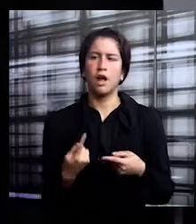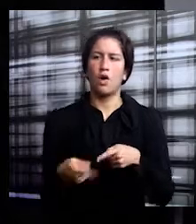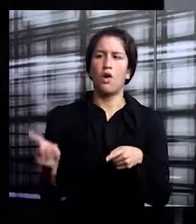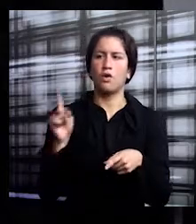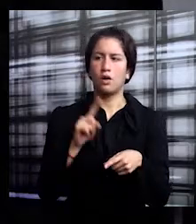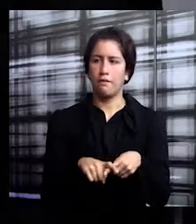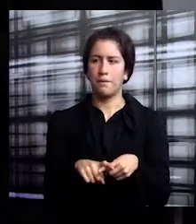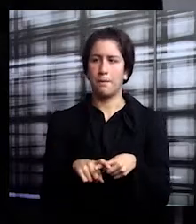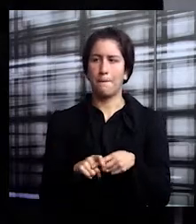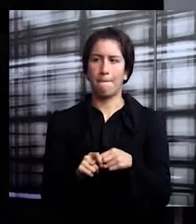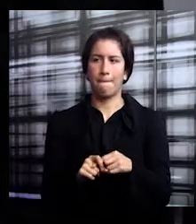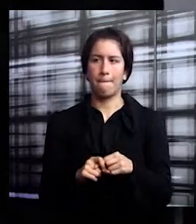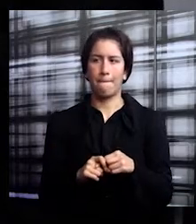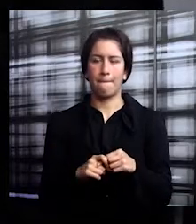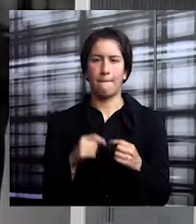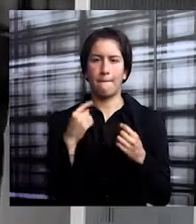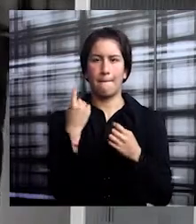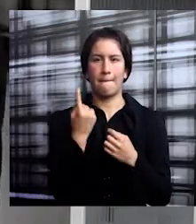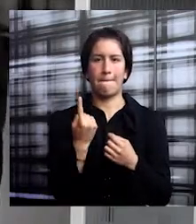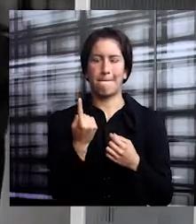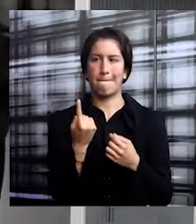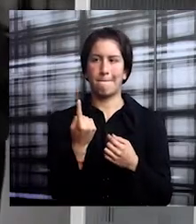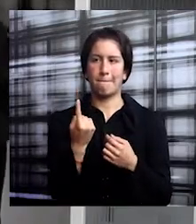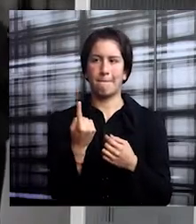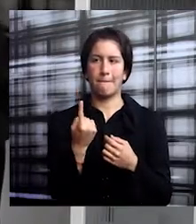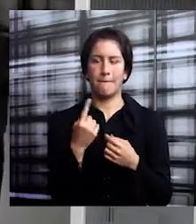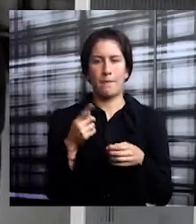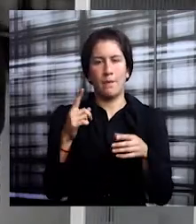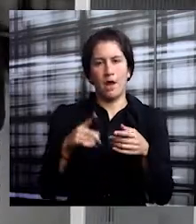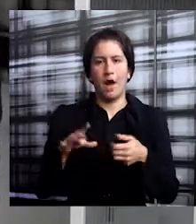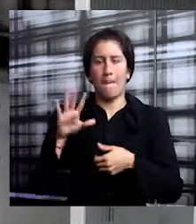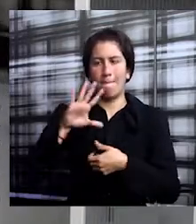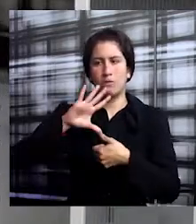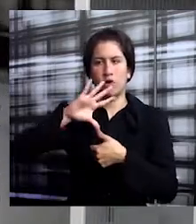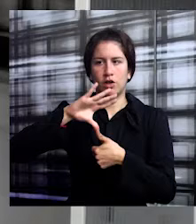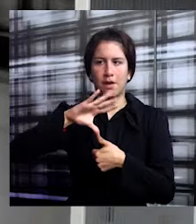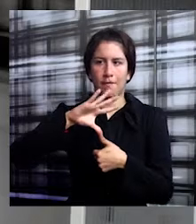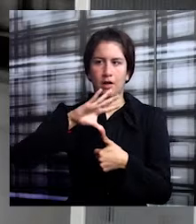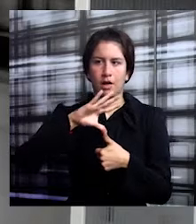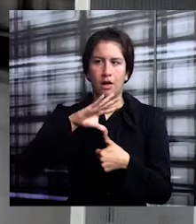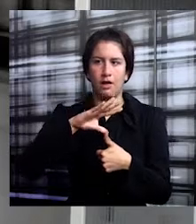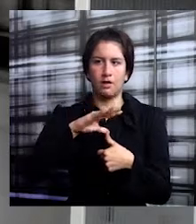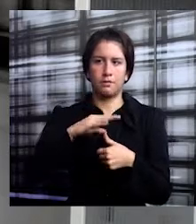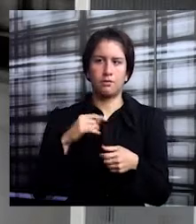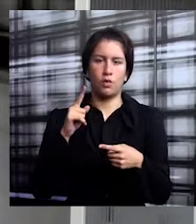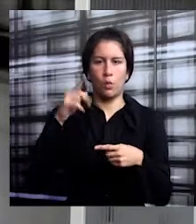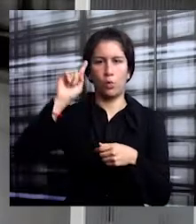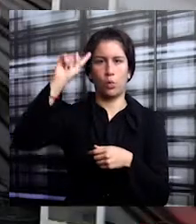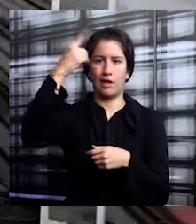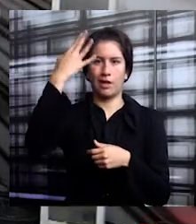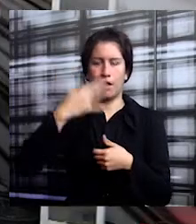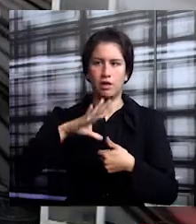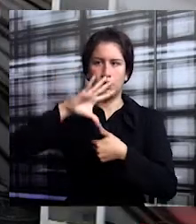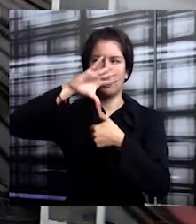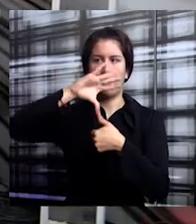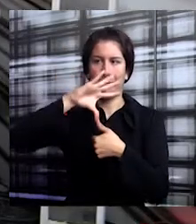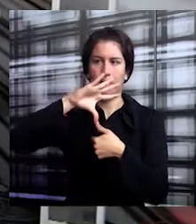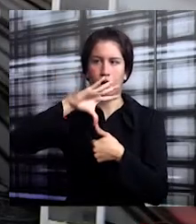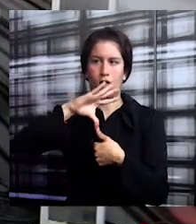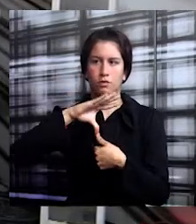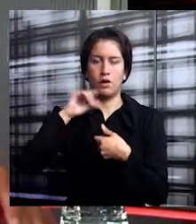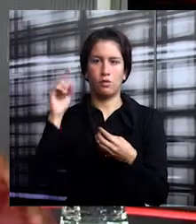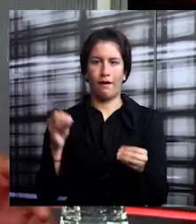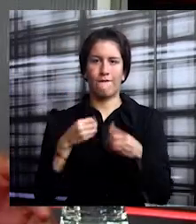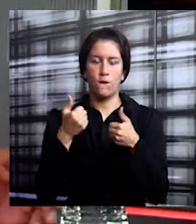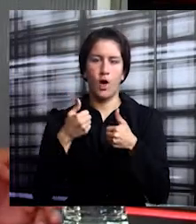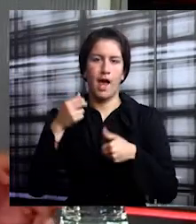es de una empresa norteamericana? Efectivamente es un ranking norteamericano y en paralelo también recibimos una buena